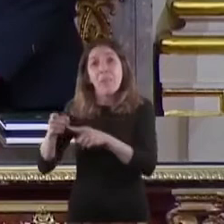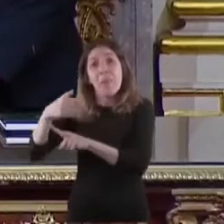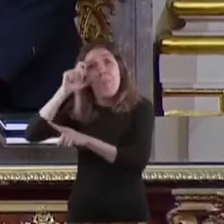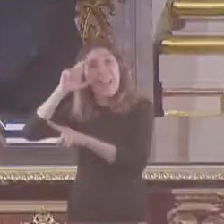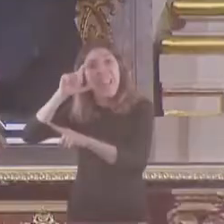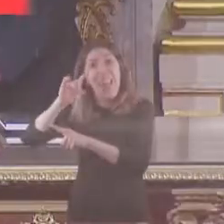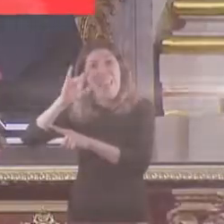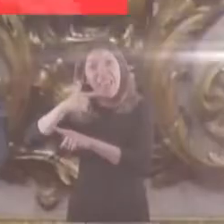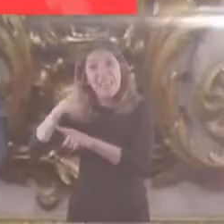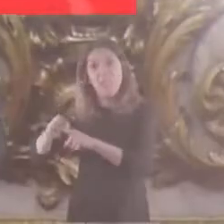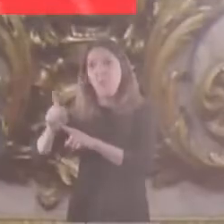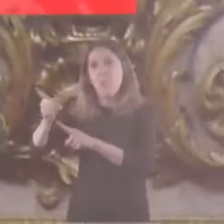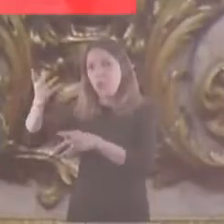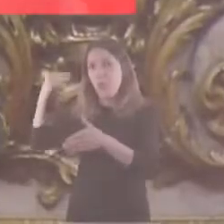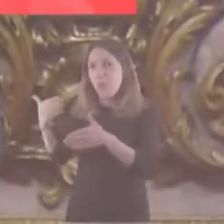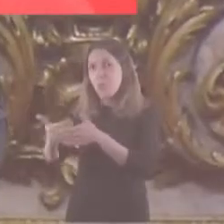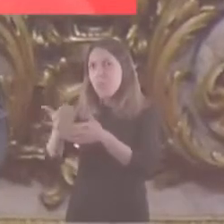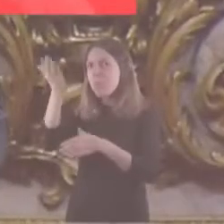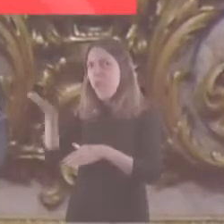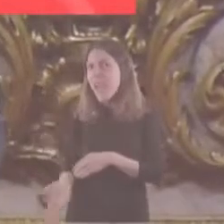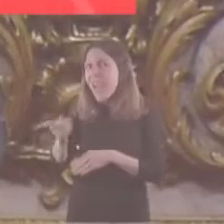este tiempo alguien